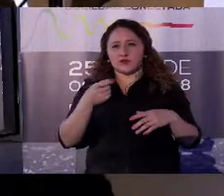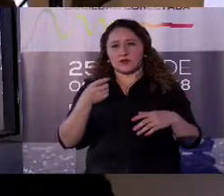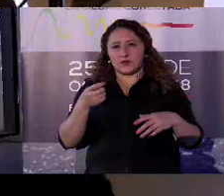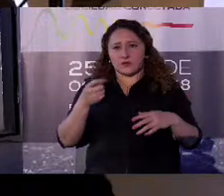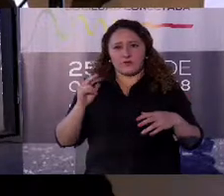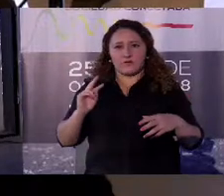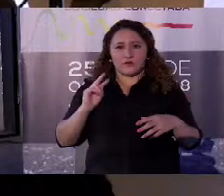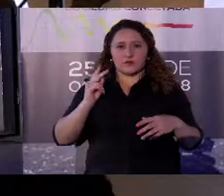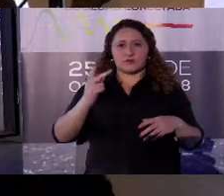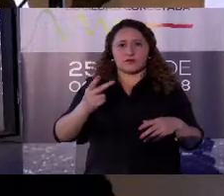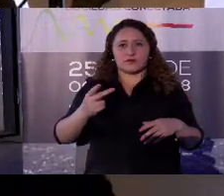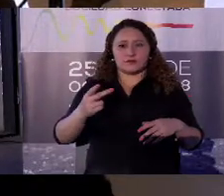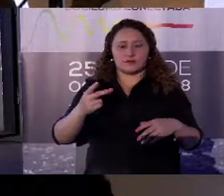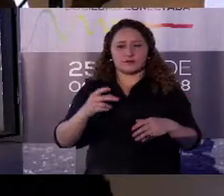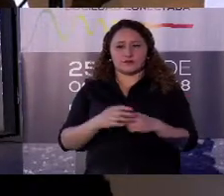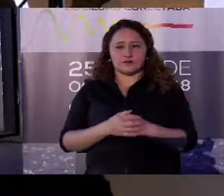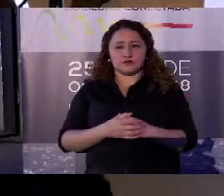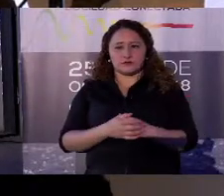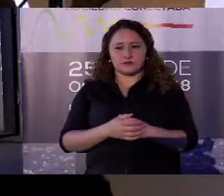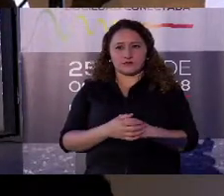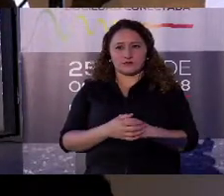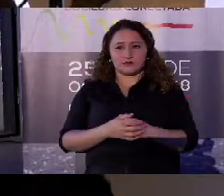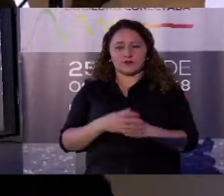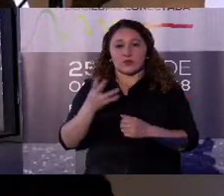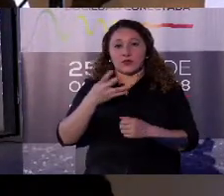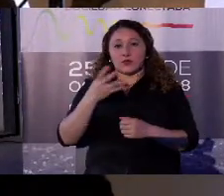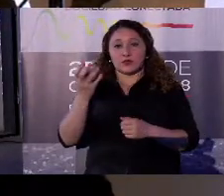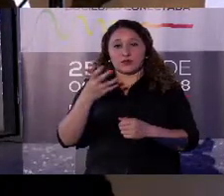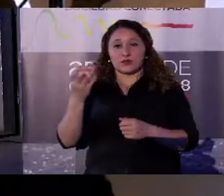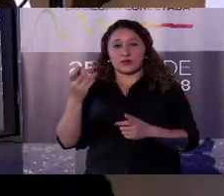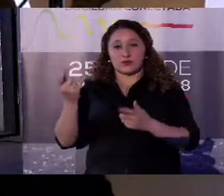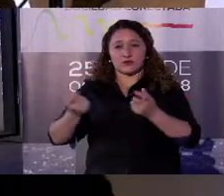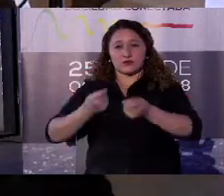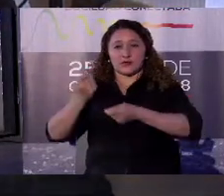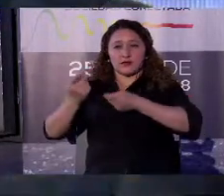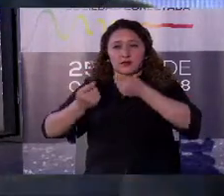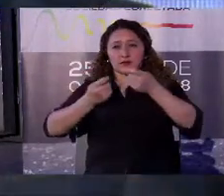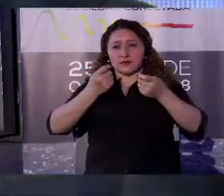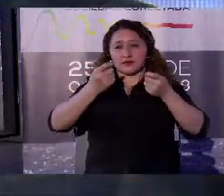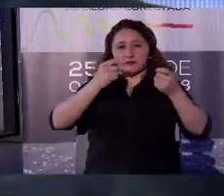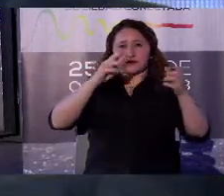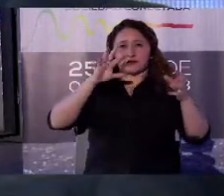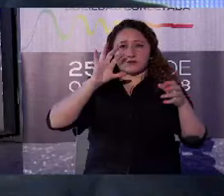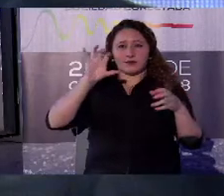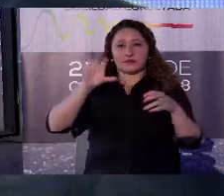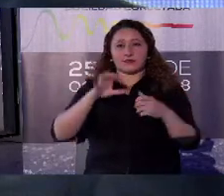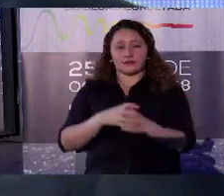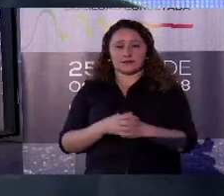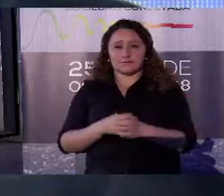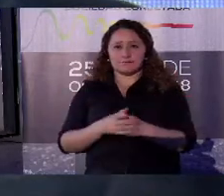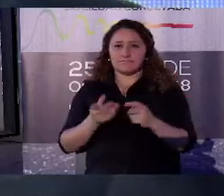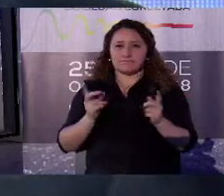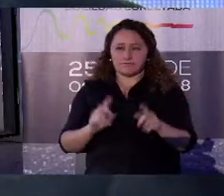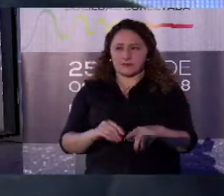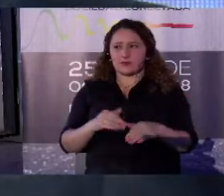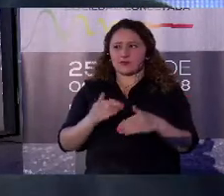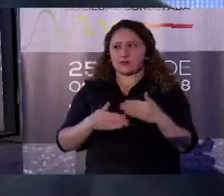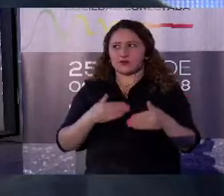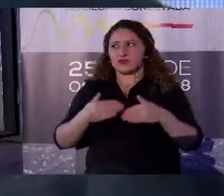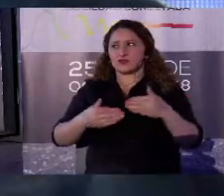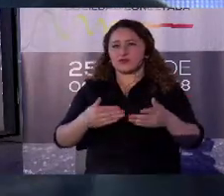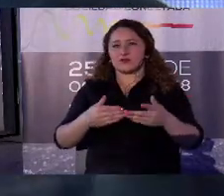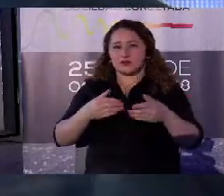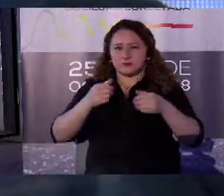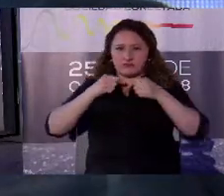Evolución en 400 mercados del país y también estamos en el proceso